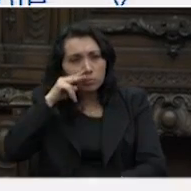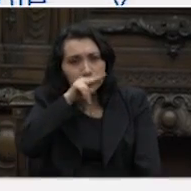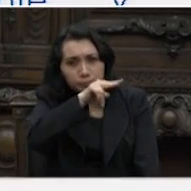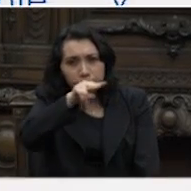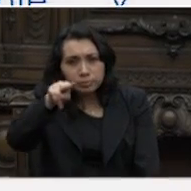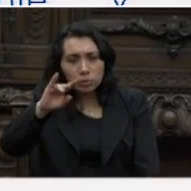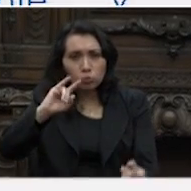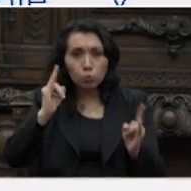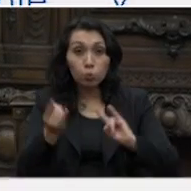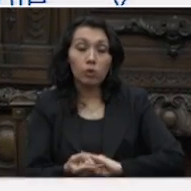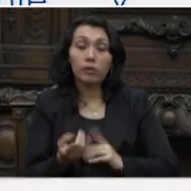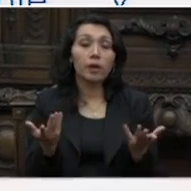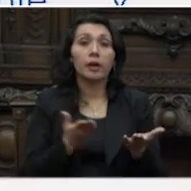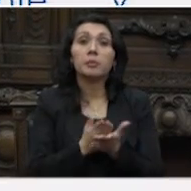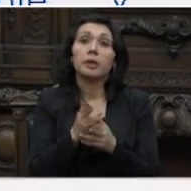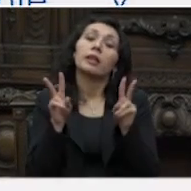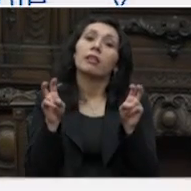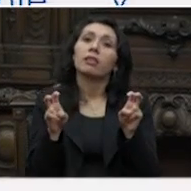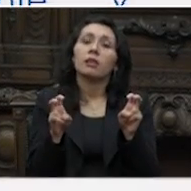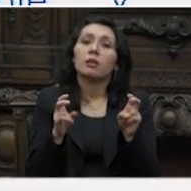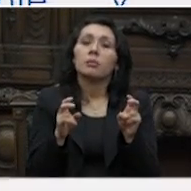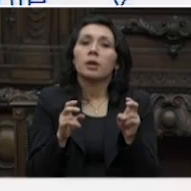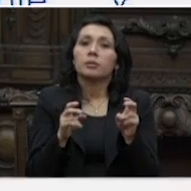va a surgir el tema de